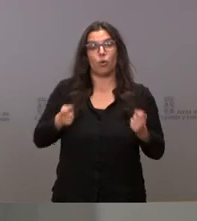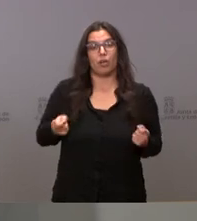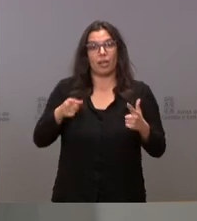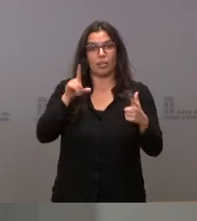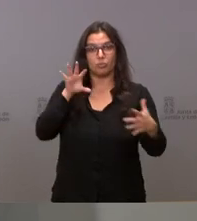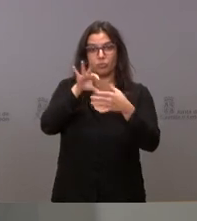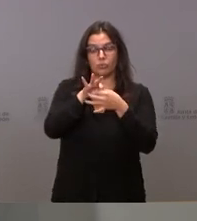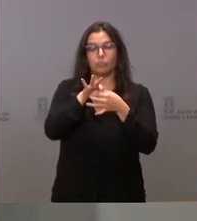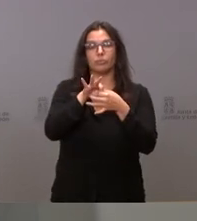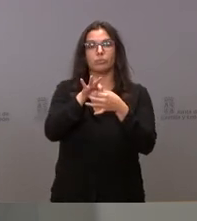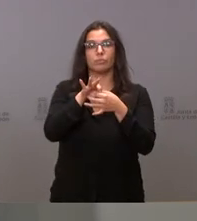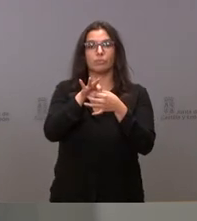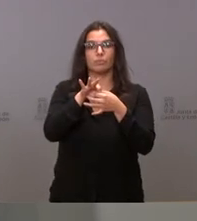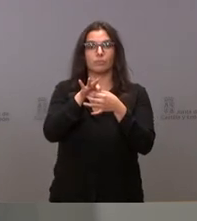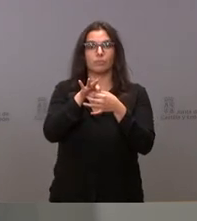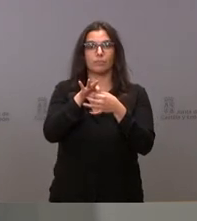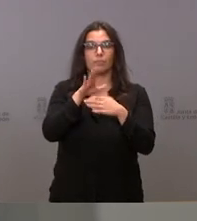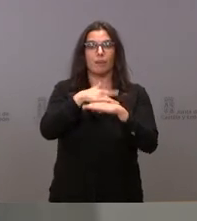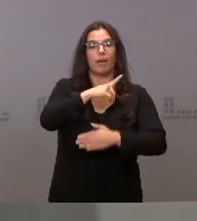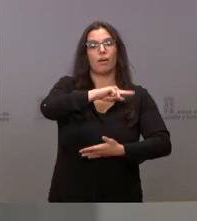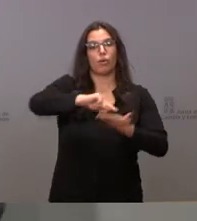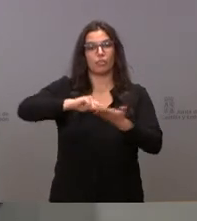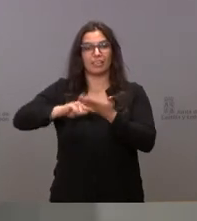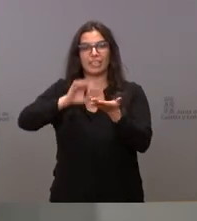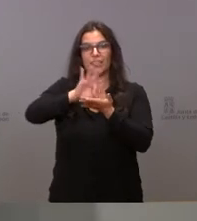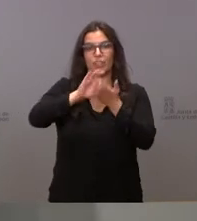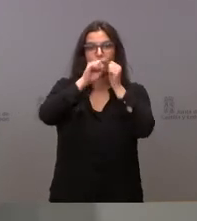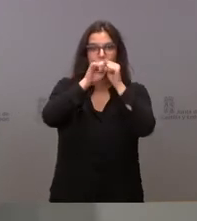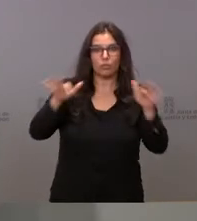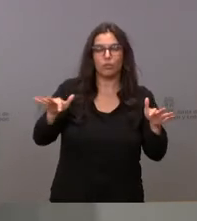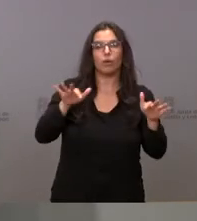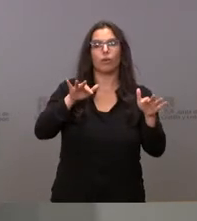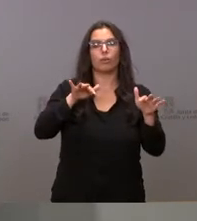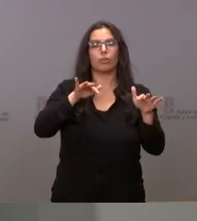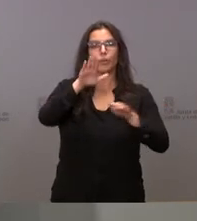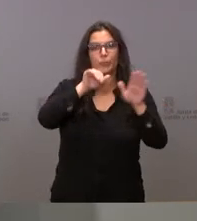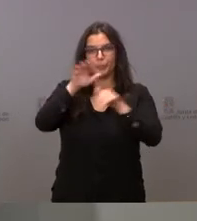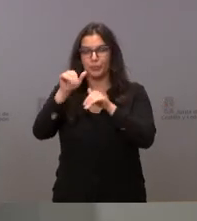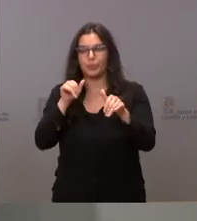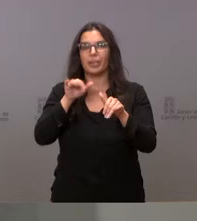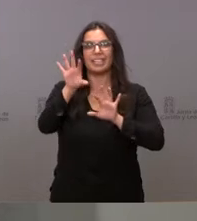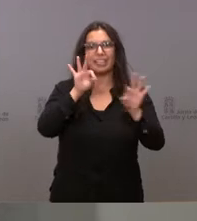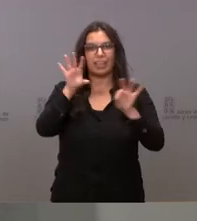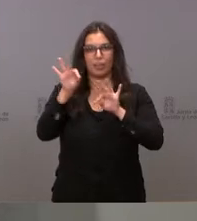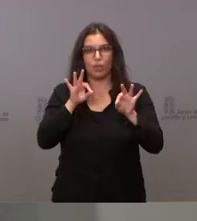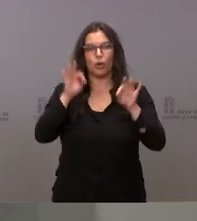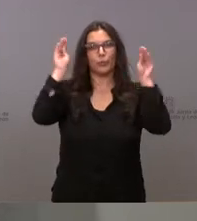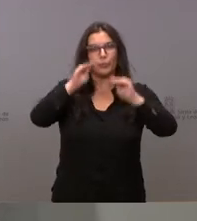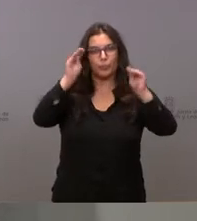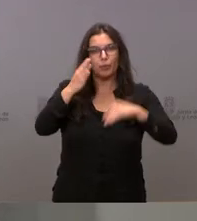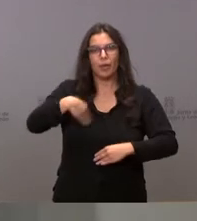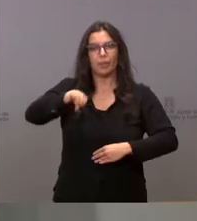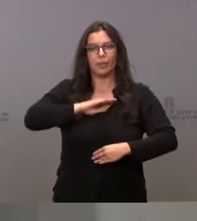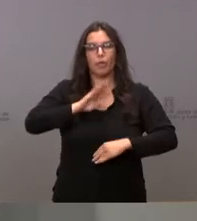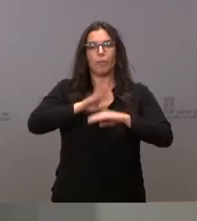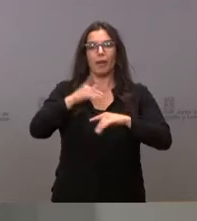destinado para contratar los servicios de difusión, reclutamiento, selección, impartición y capacitación para la inserción laboral